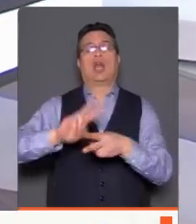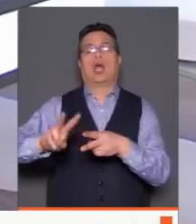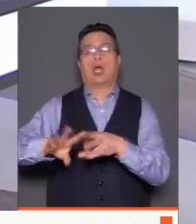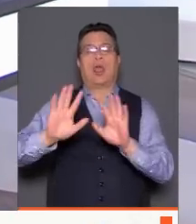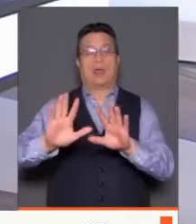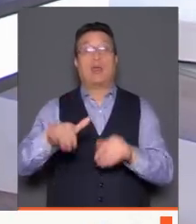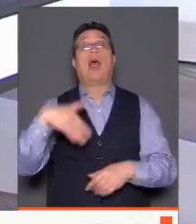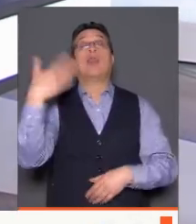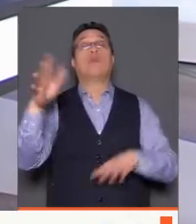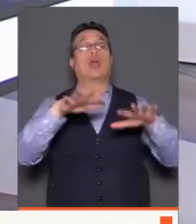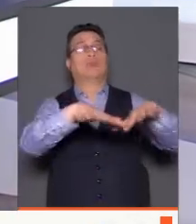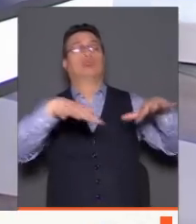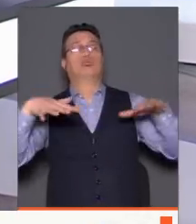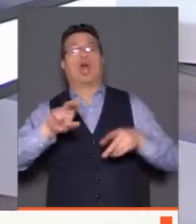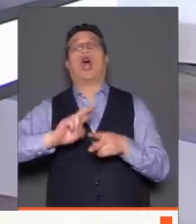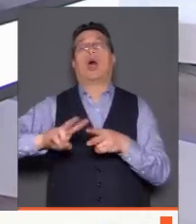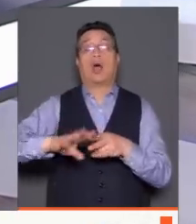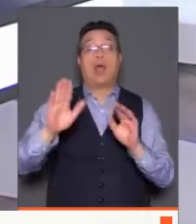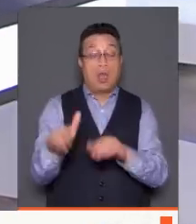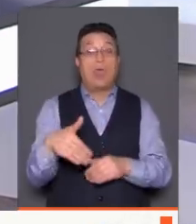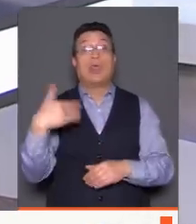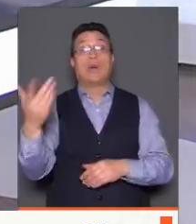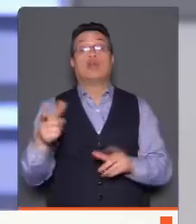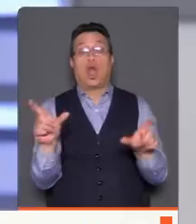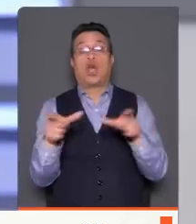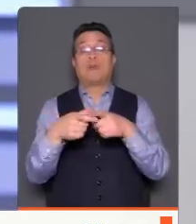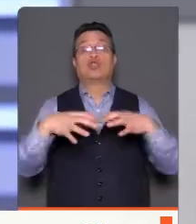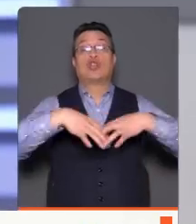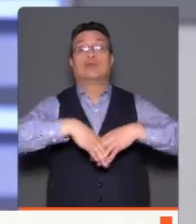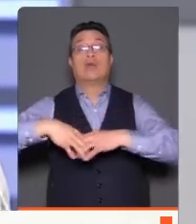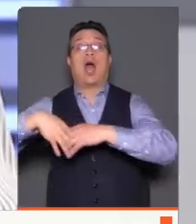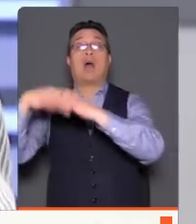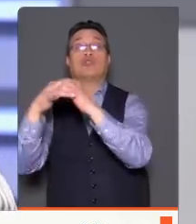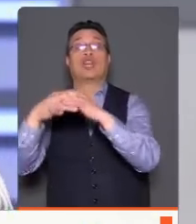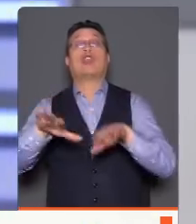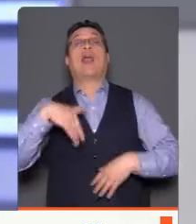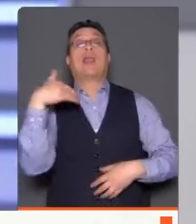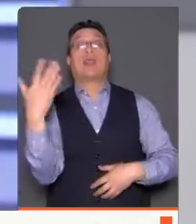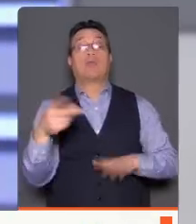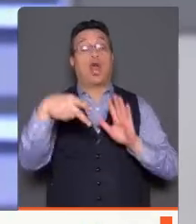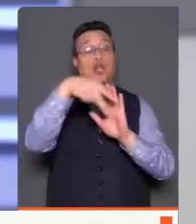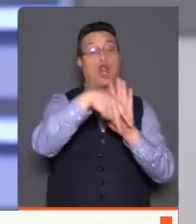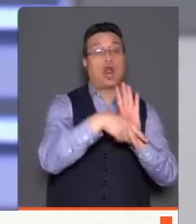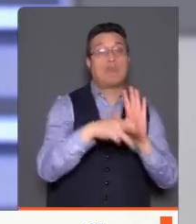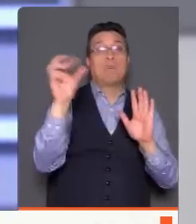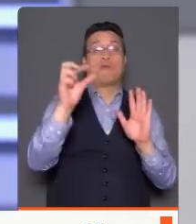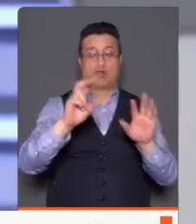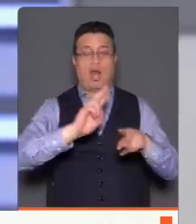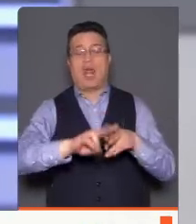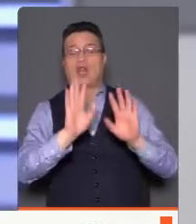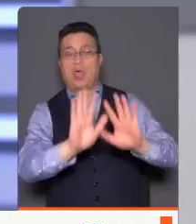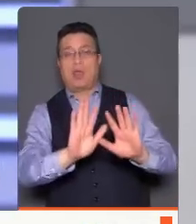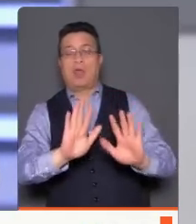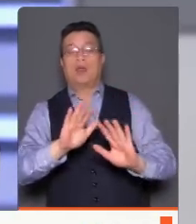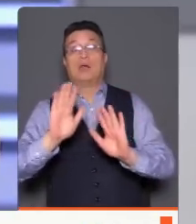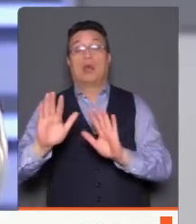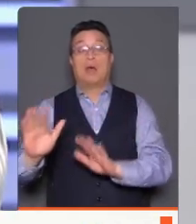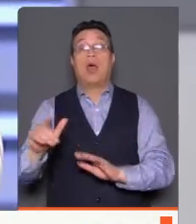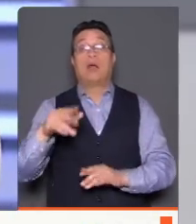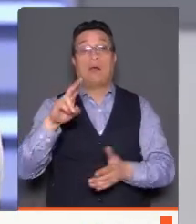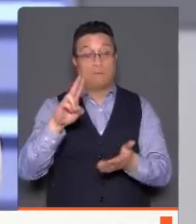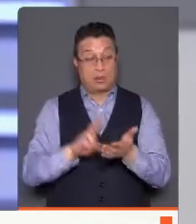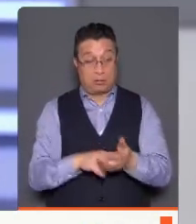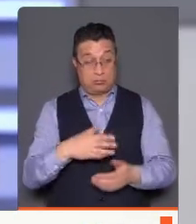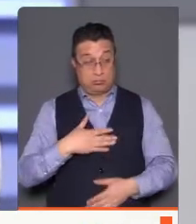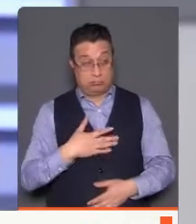que era el Pleno, después dijeron que era la Comisión de Armonización, la Comisión de las Normas Transitorias, y la verdad es que yo por lo